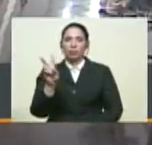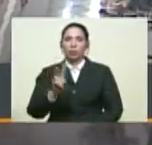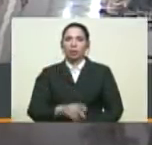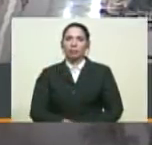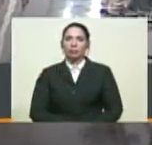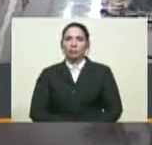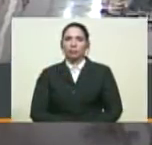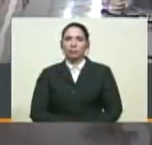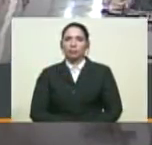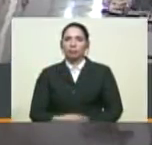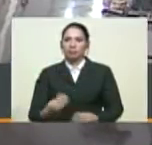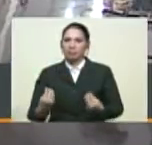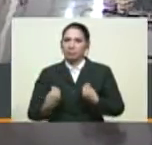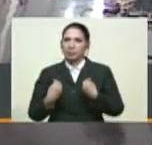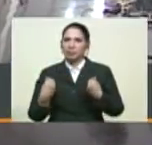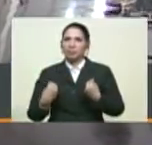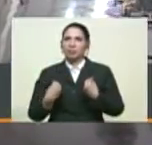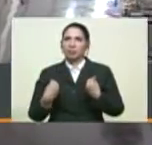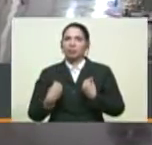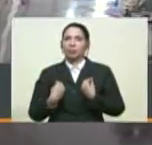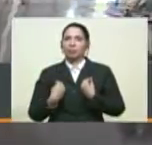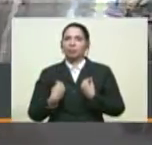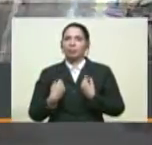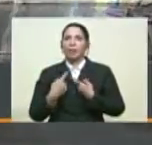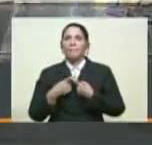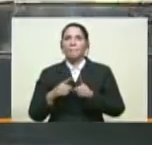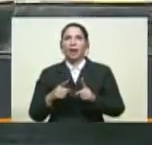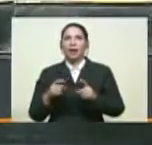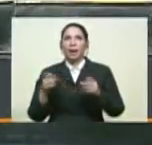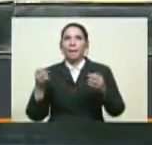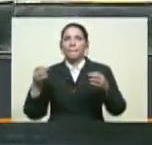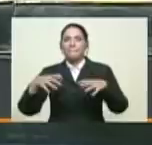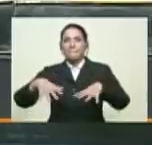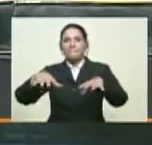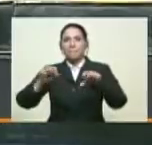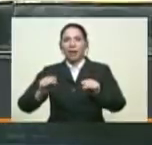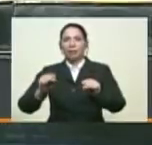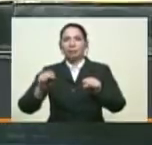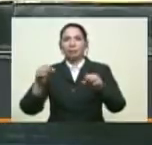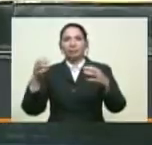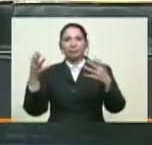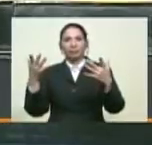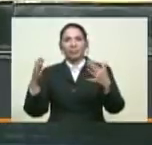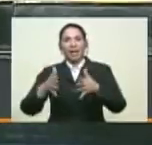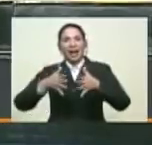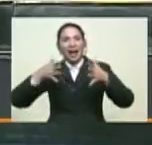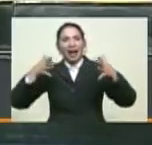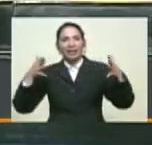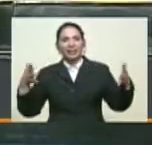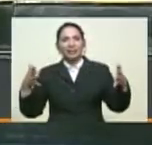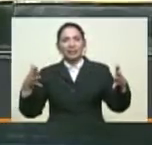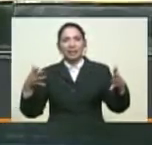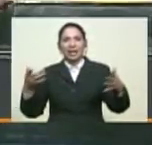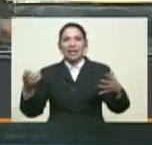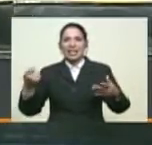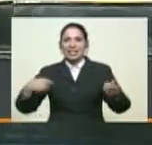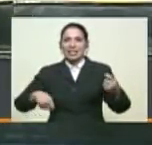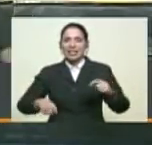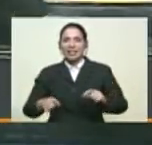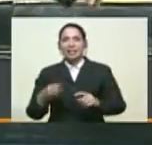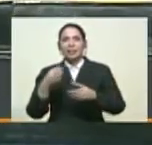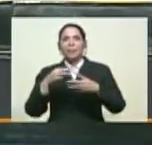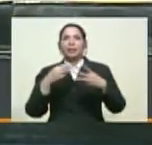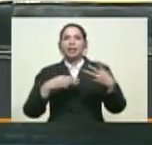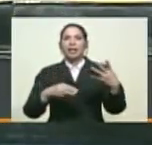dividirlo para ponerle las manos a la inmensa riqueza material que tiene nuestra patria